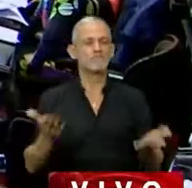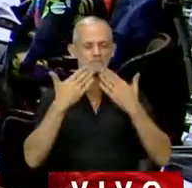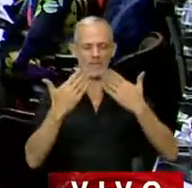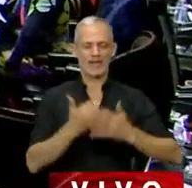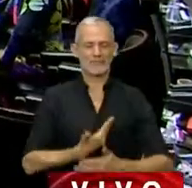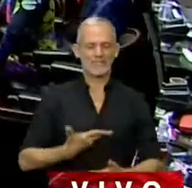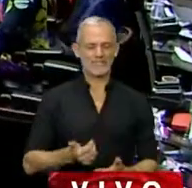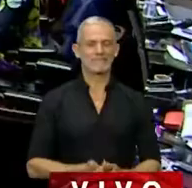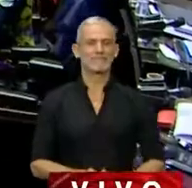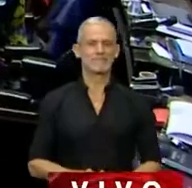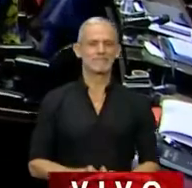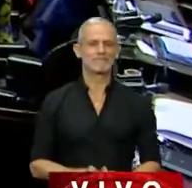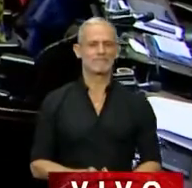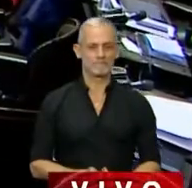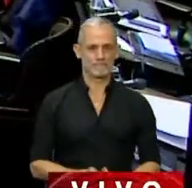Gracias, presidente.